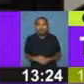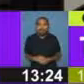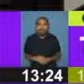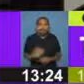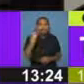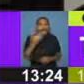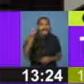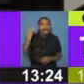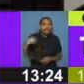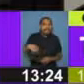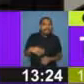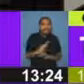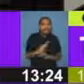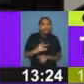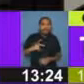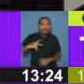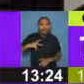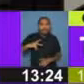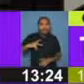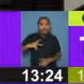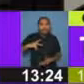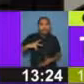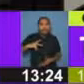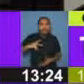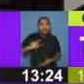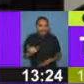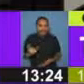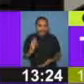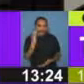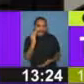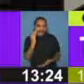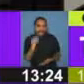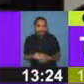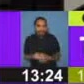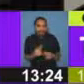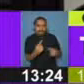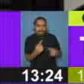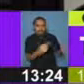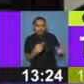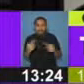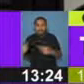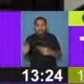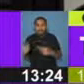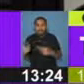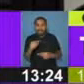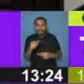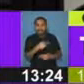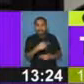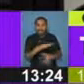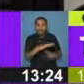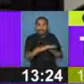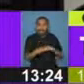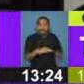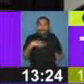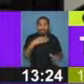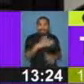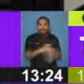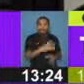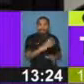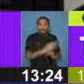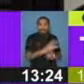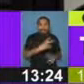inglés es decir que la diferencia entre un chico un niño una niña que iba a una escuela pública Una privada